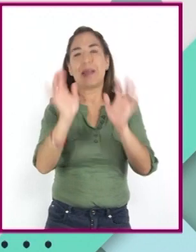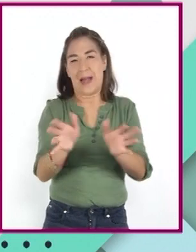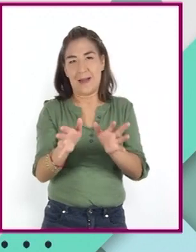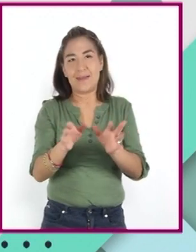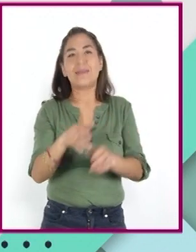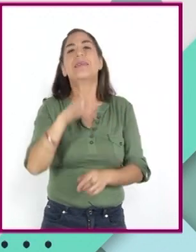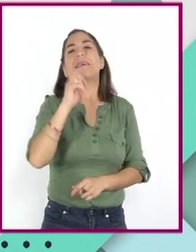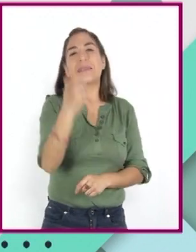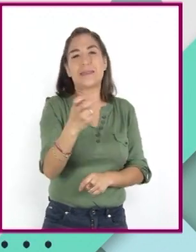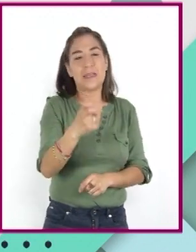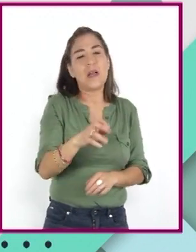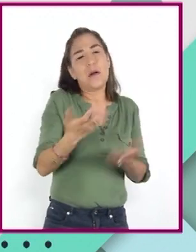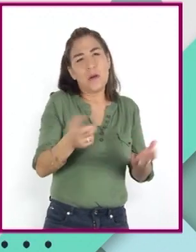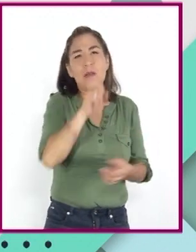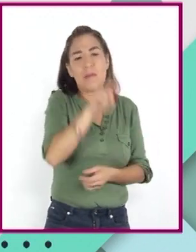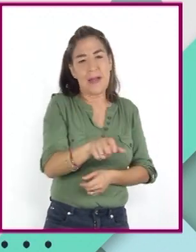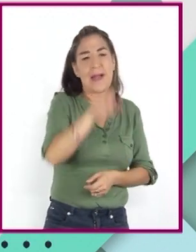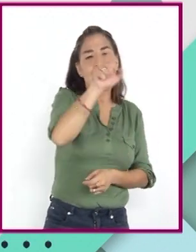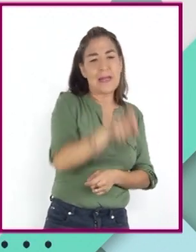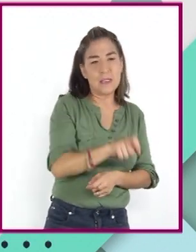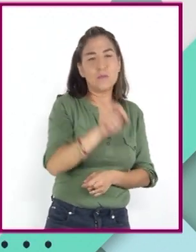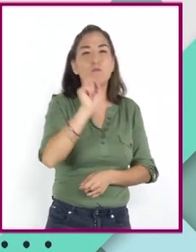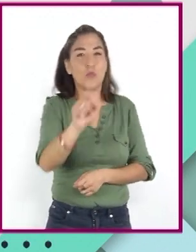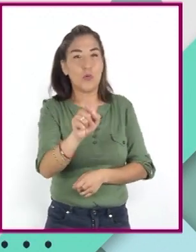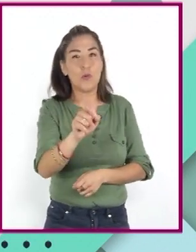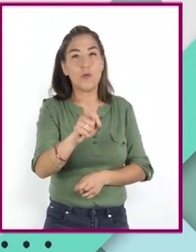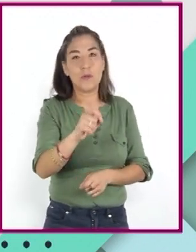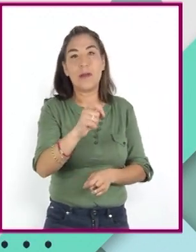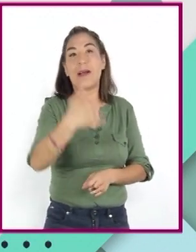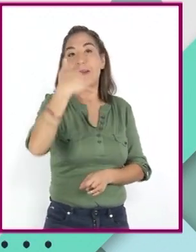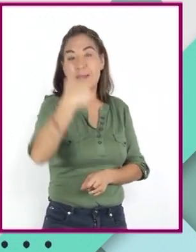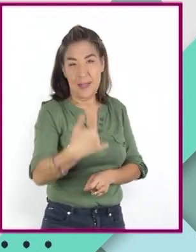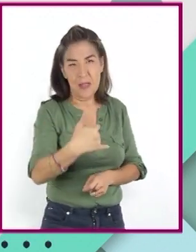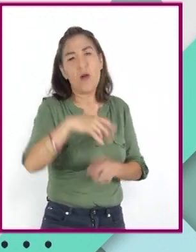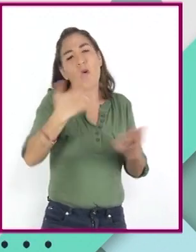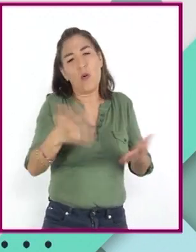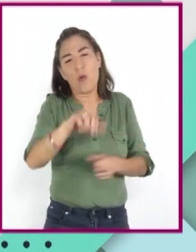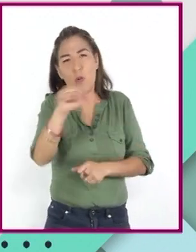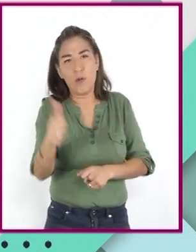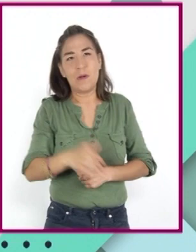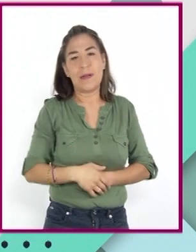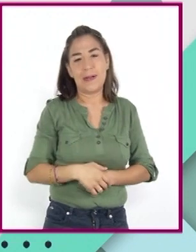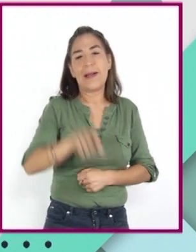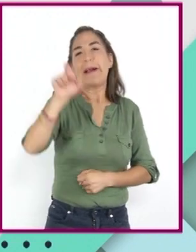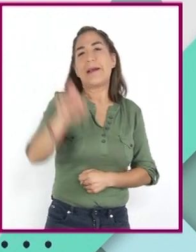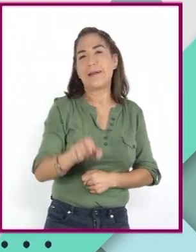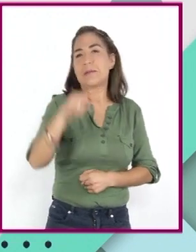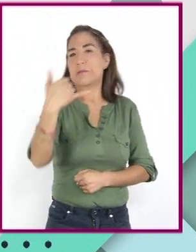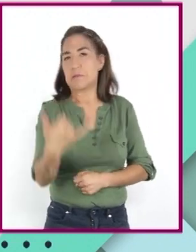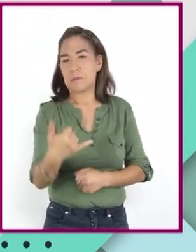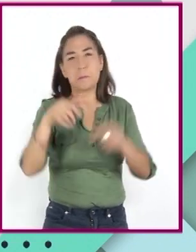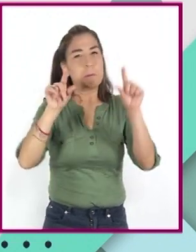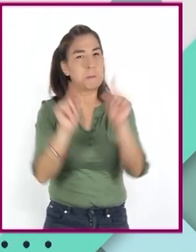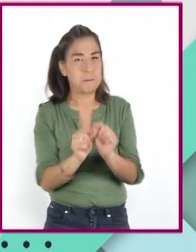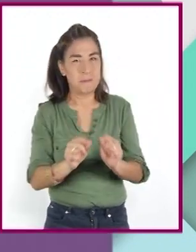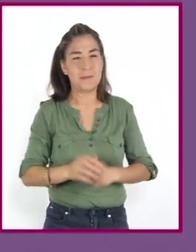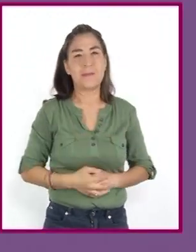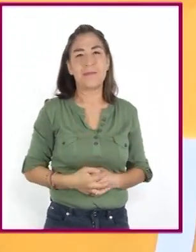o X punto medio Y, o simplemente como XY.